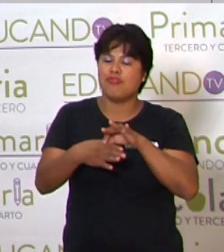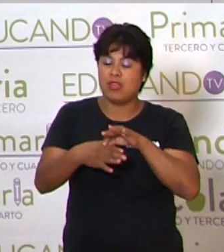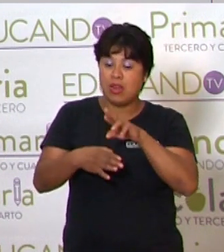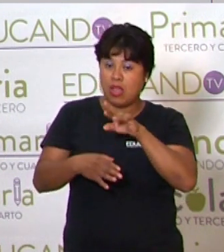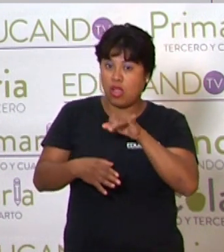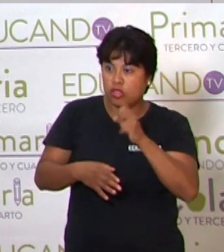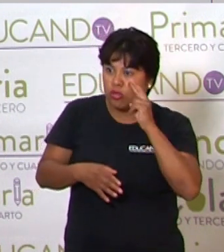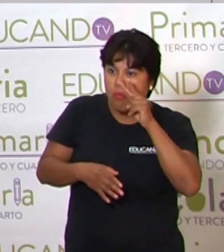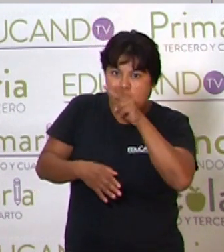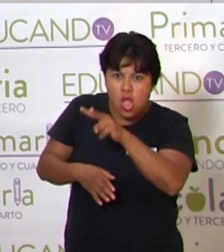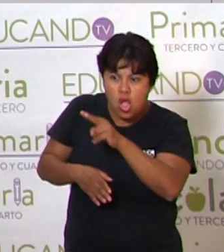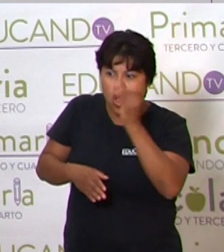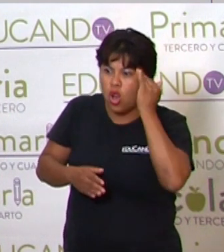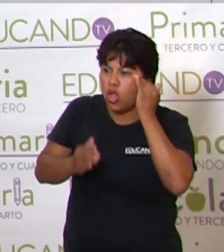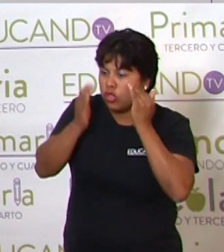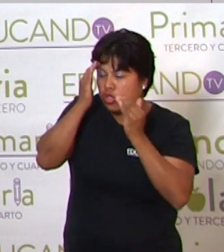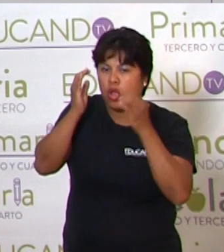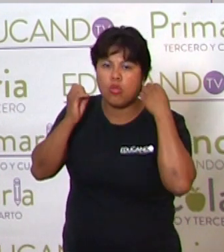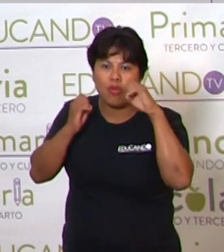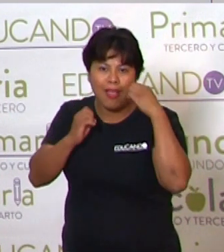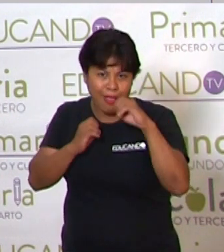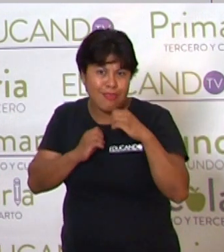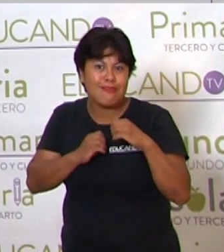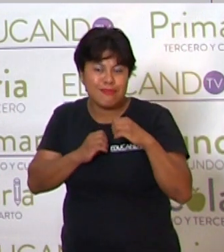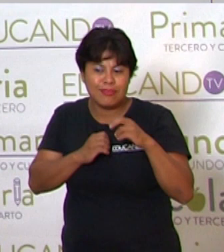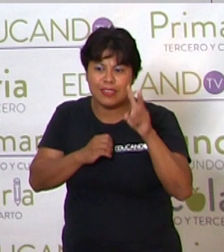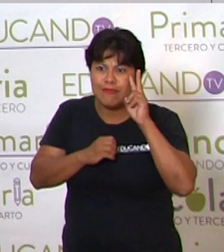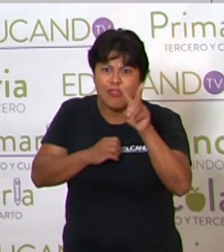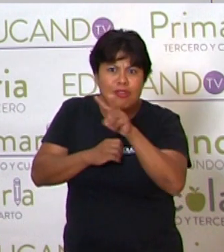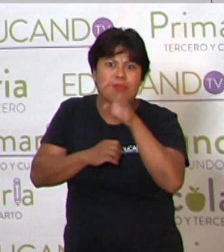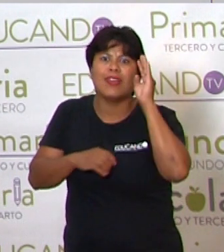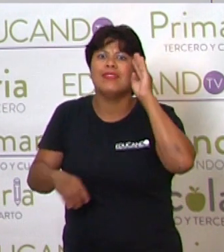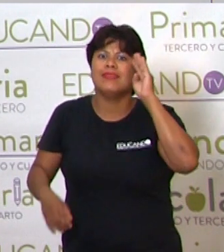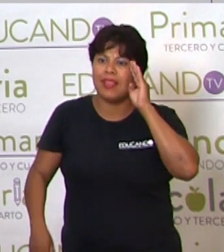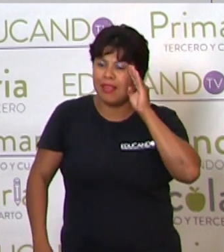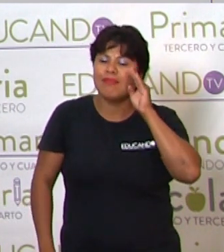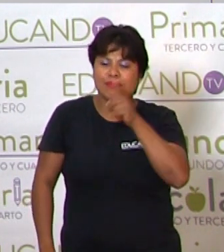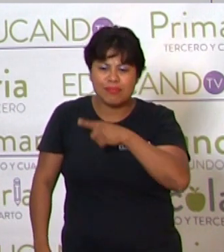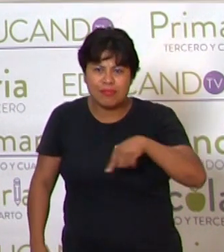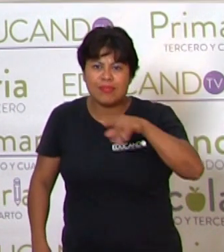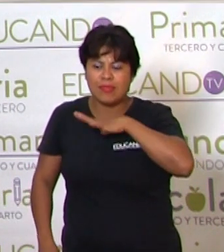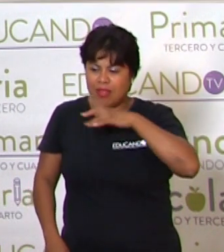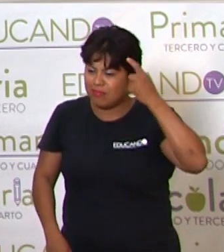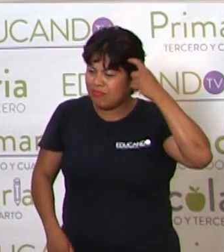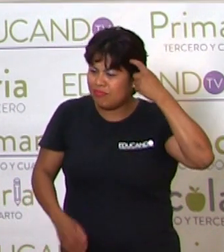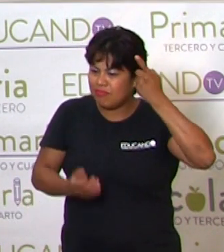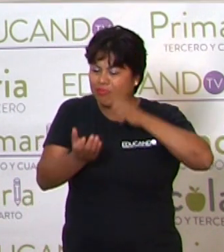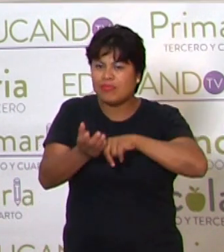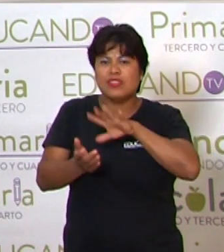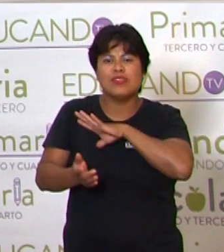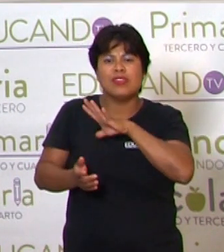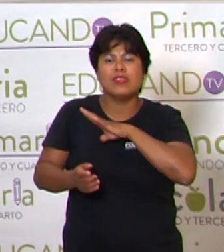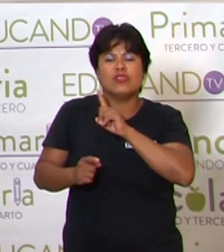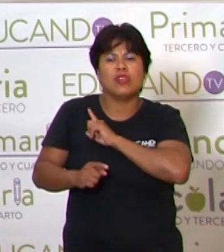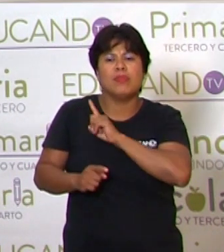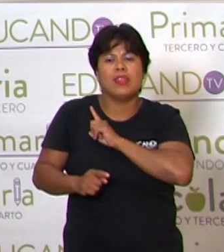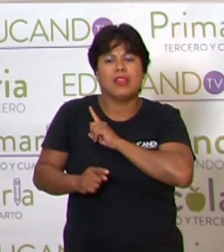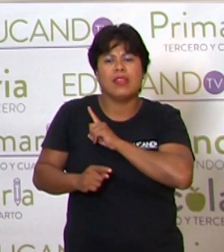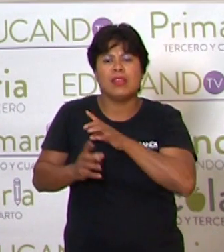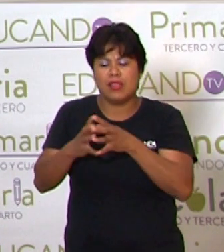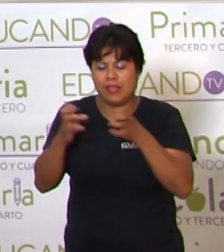O sea, Rius observó, conoció a los oaxaqueños y Rius piensa que en el cerebro de los oaxaqueños solo